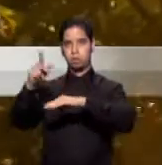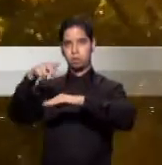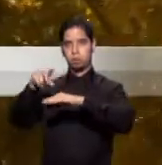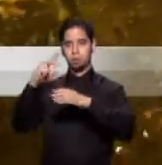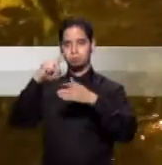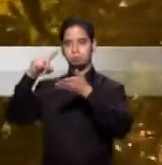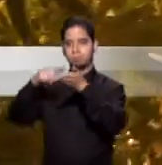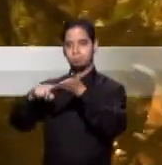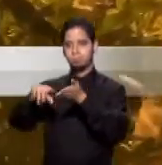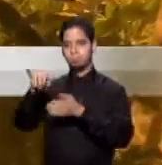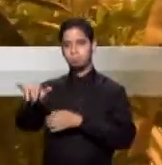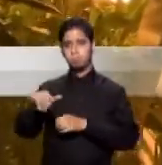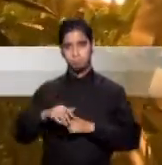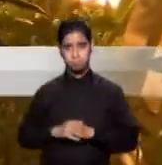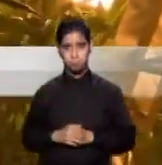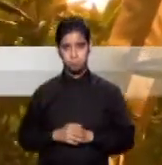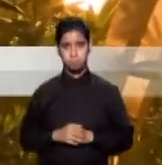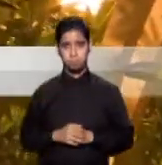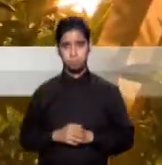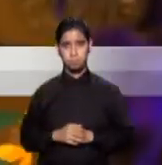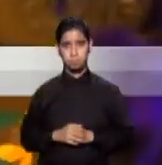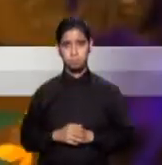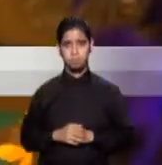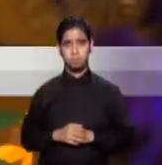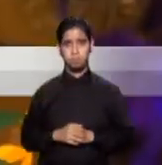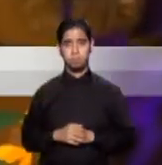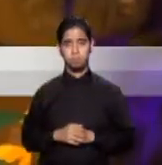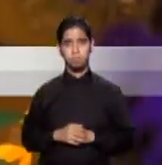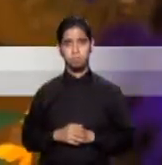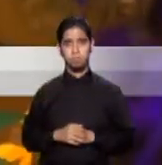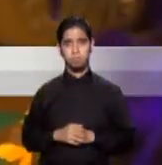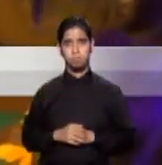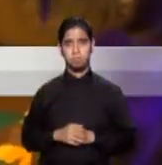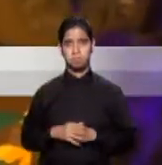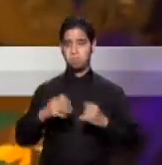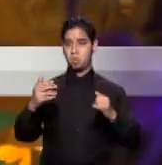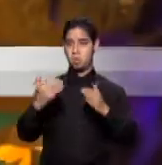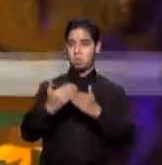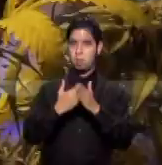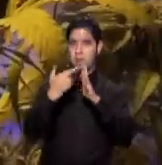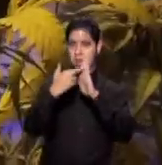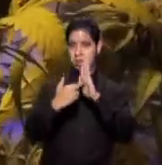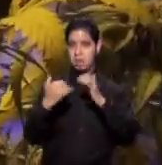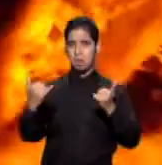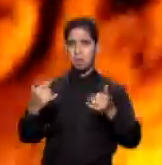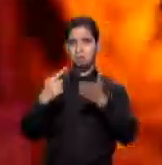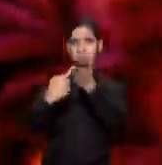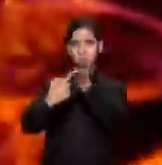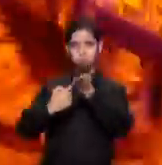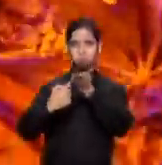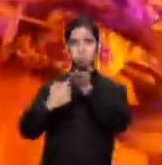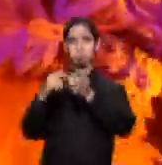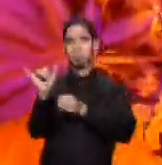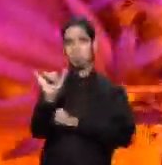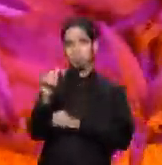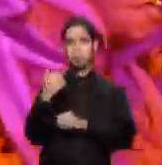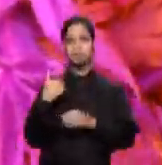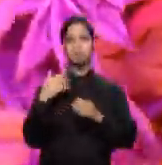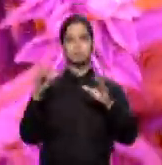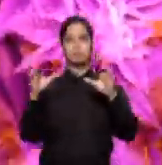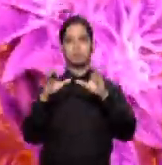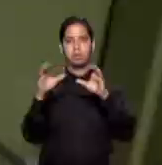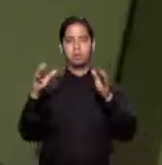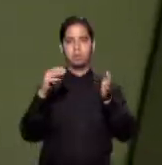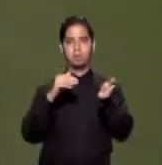A partir de hoy se elaboran otros reglamentos relacionados con el cultivo y la certificación de los médicos. Se espera que los